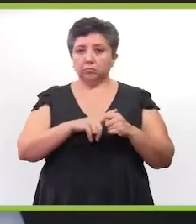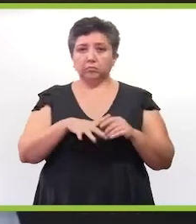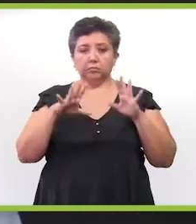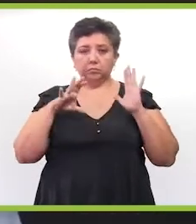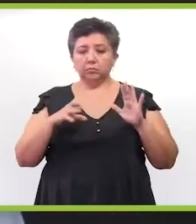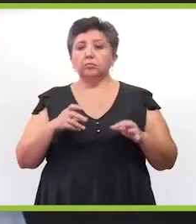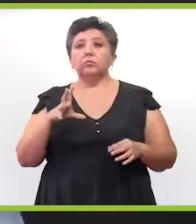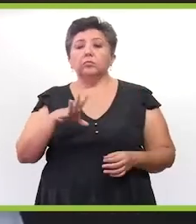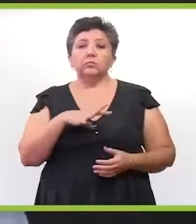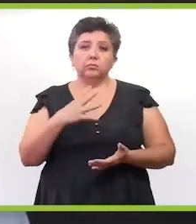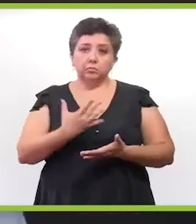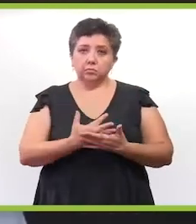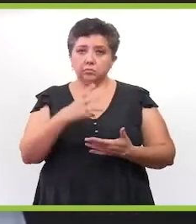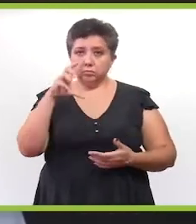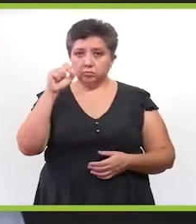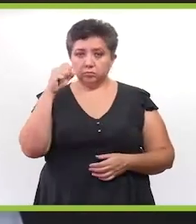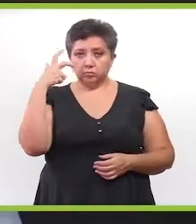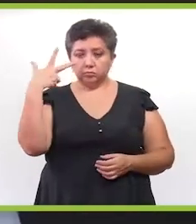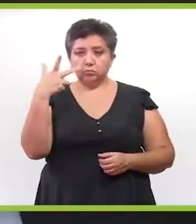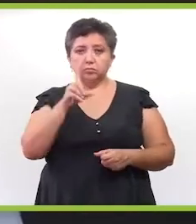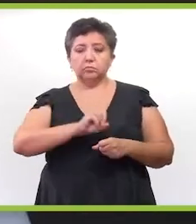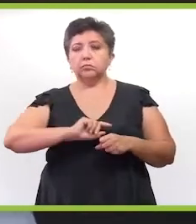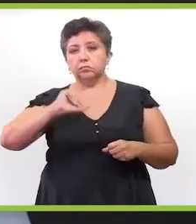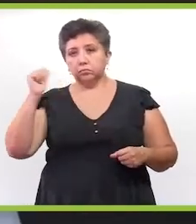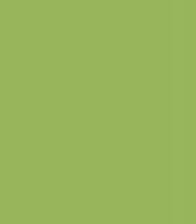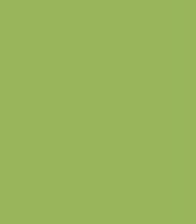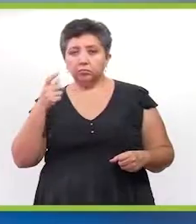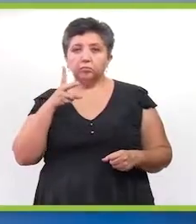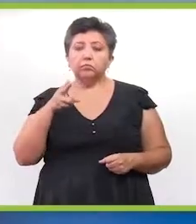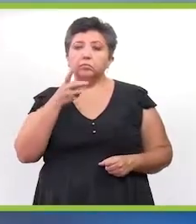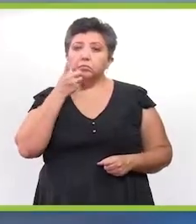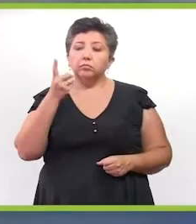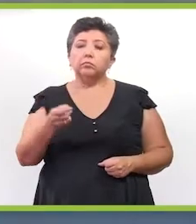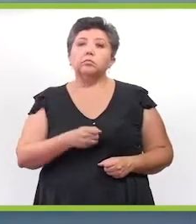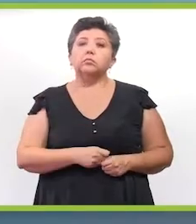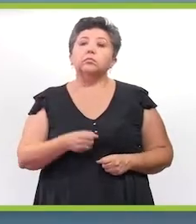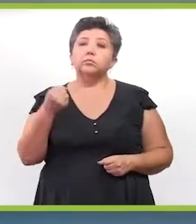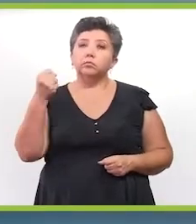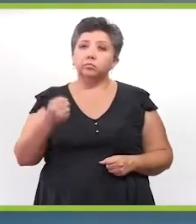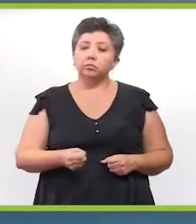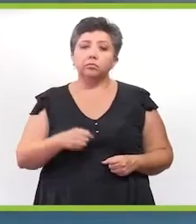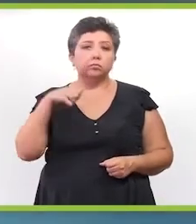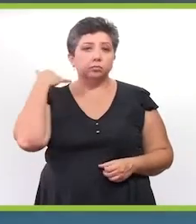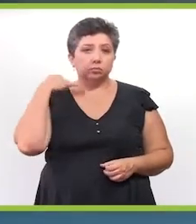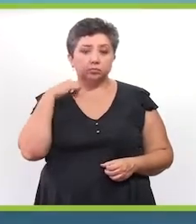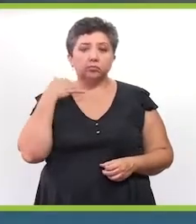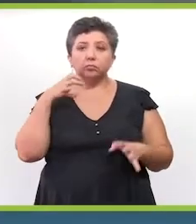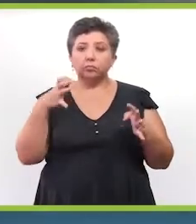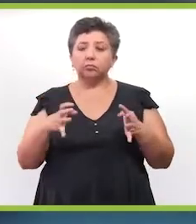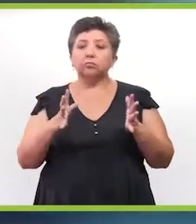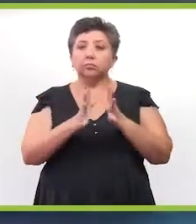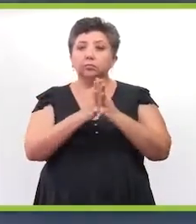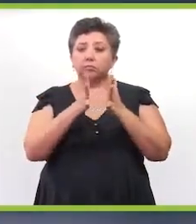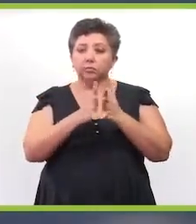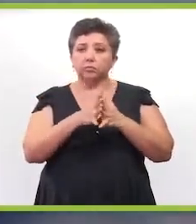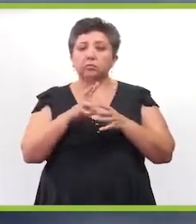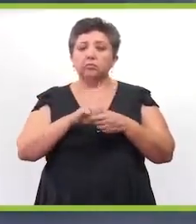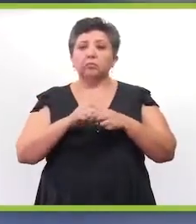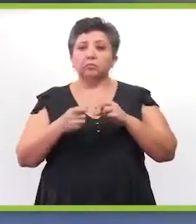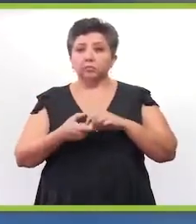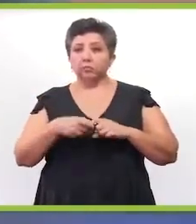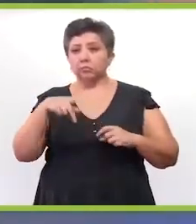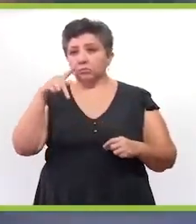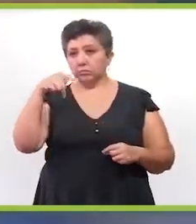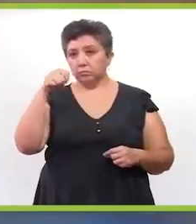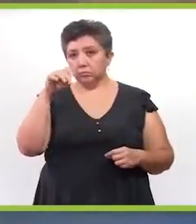protegido hay que esperar 28 días por otro lado también le quiero mandar un afectuoso saludo a los yucatecos que están participando en las olimpiadas